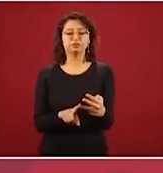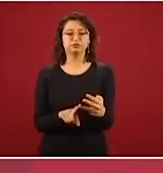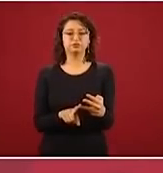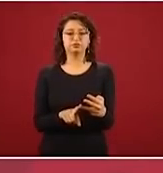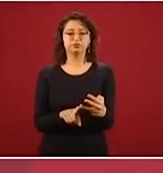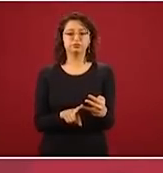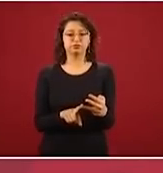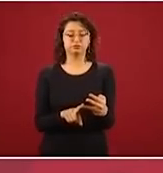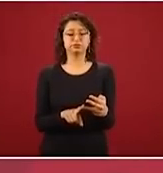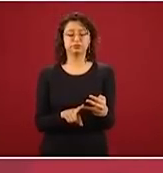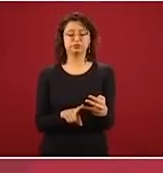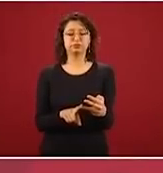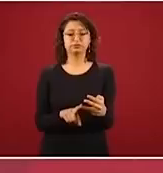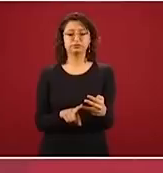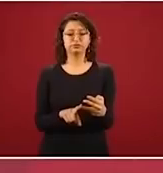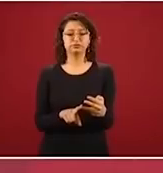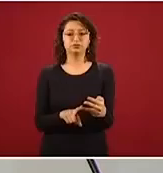a que se